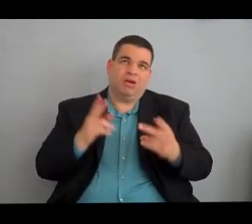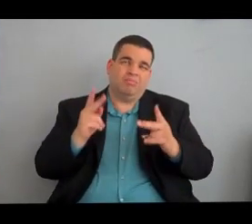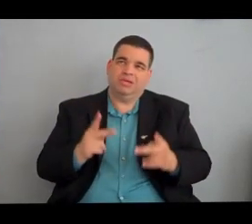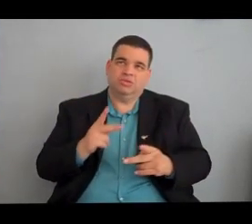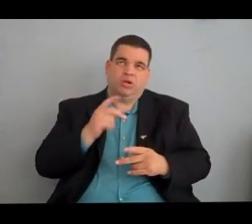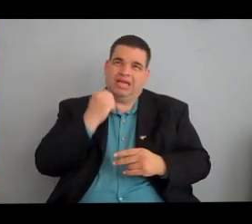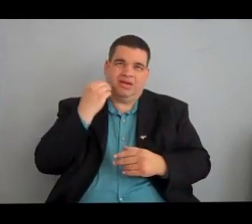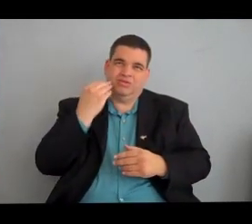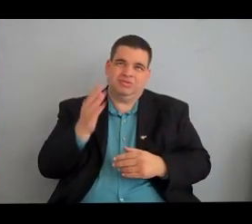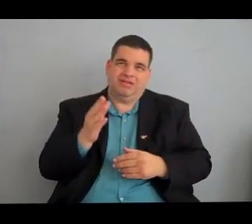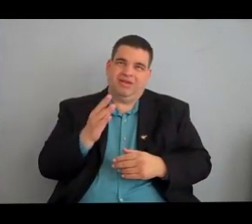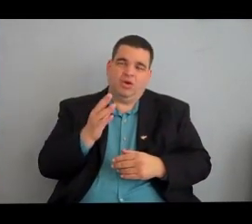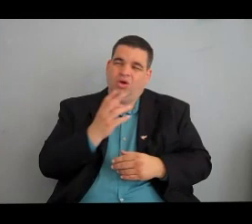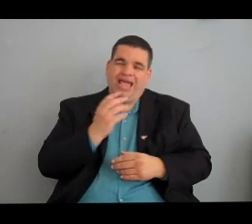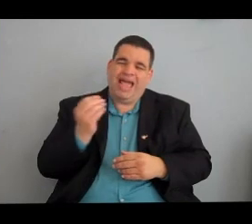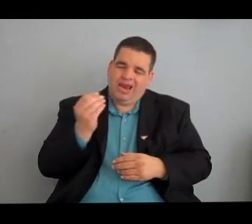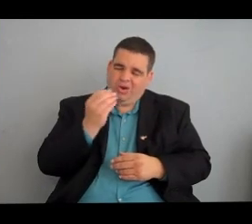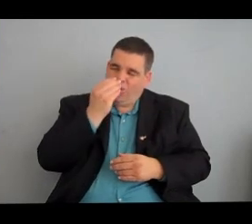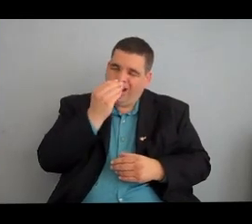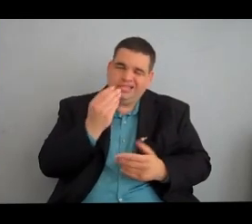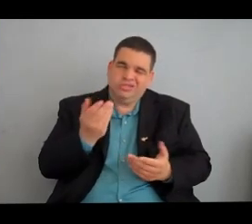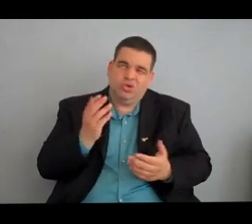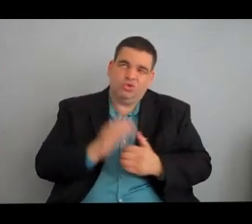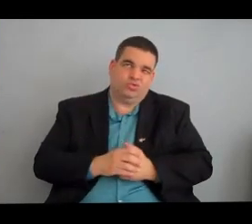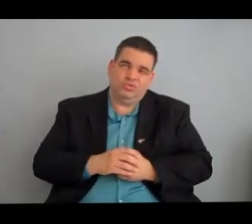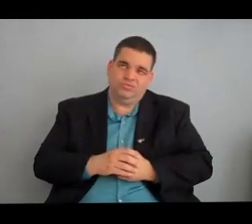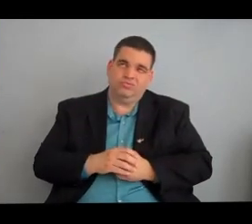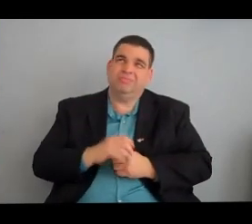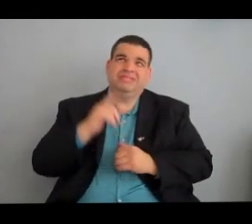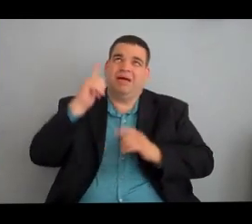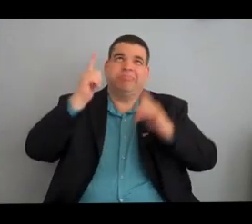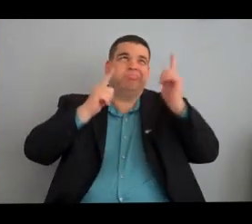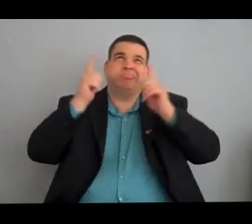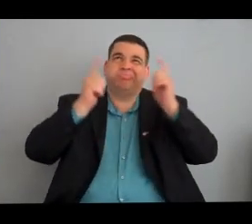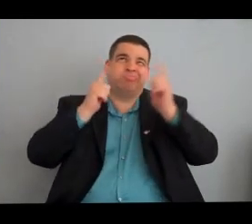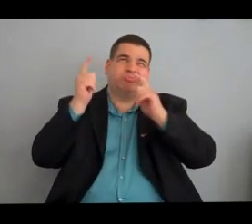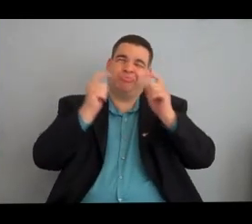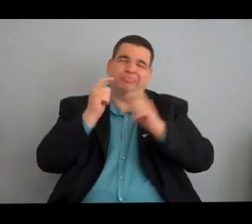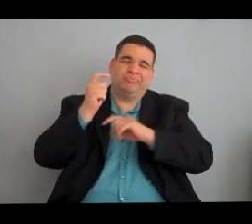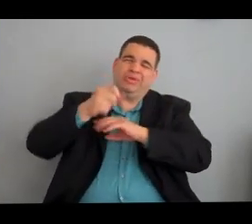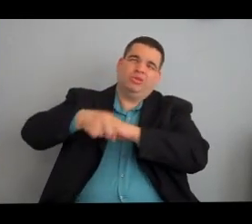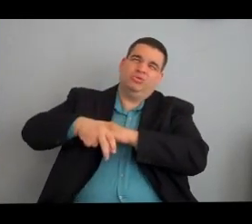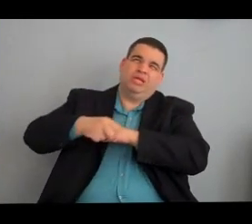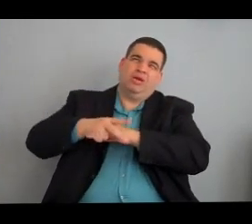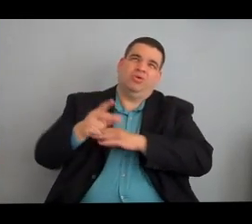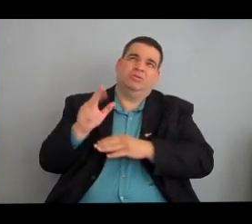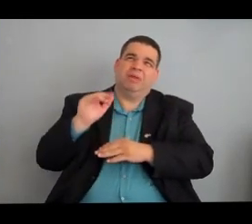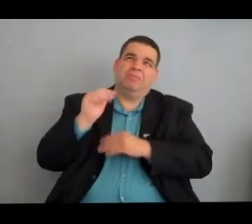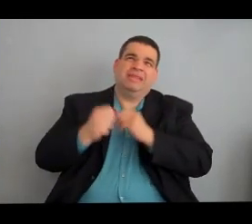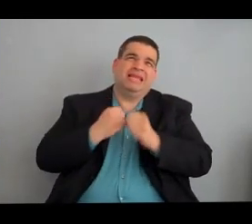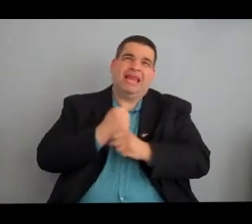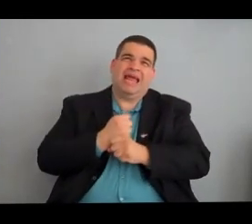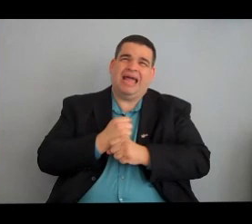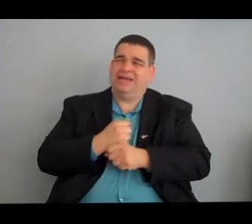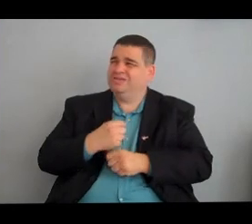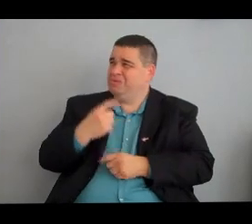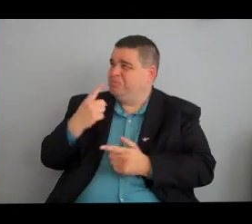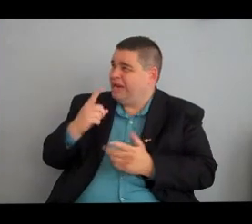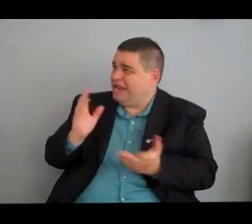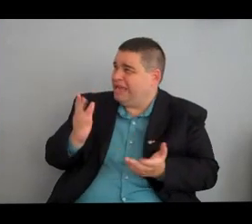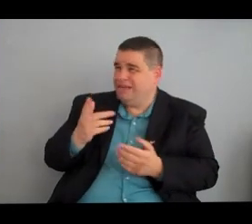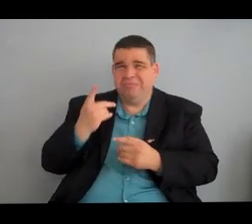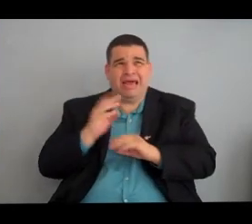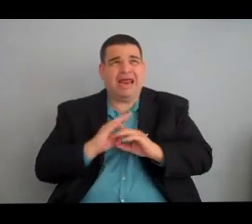define lo que es gracia propiamente, le da con disparar a las 2 de la noche. ¿Para qué? Para nada. Porque así